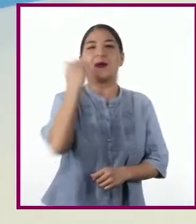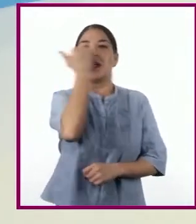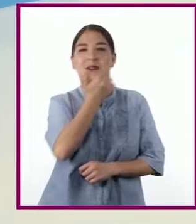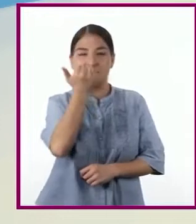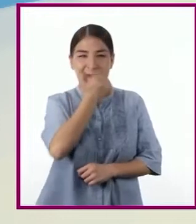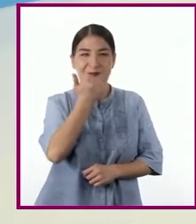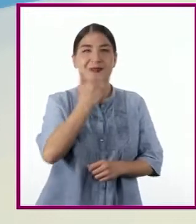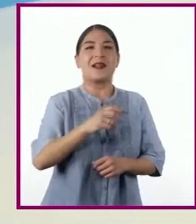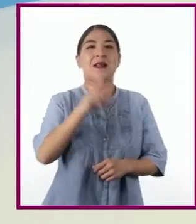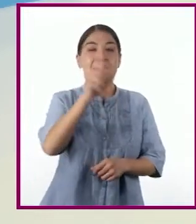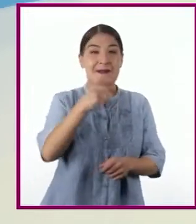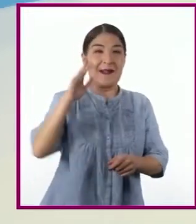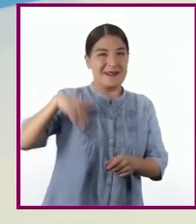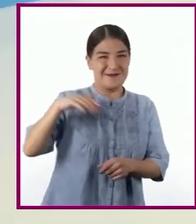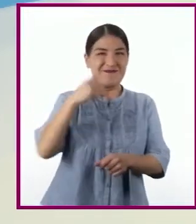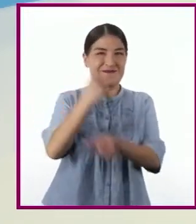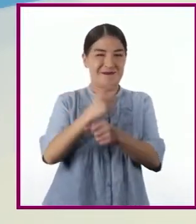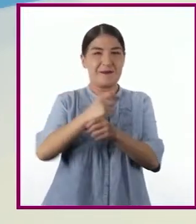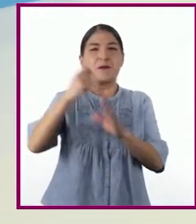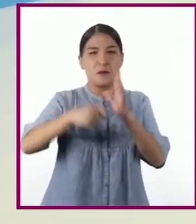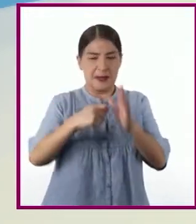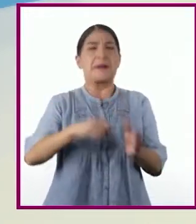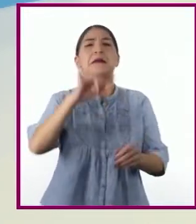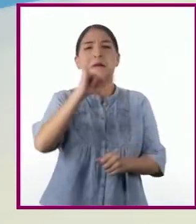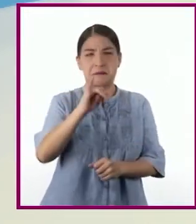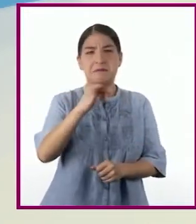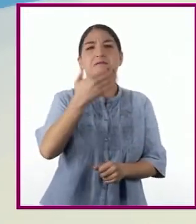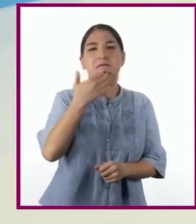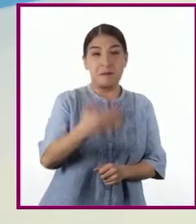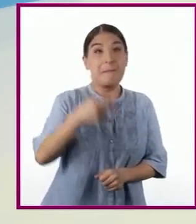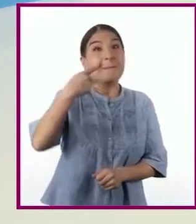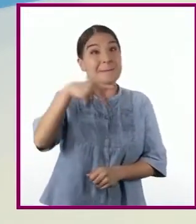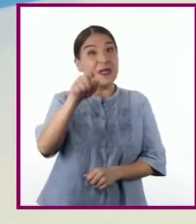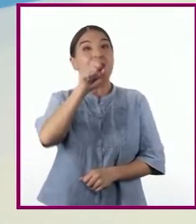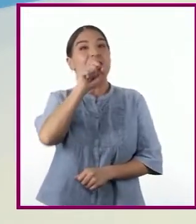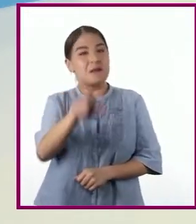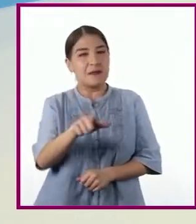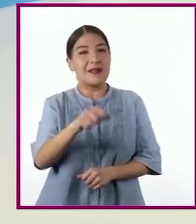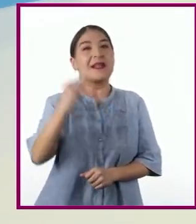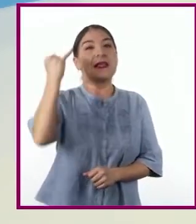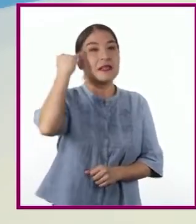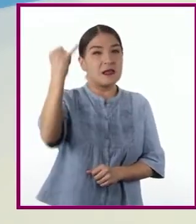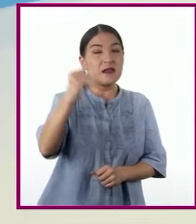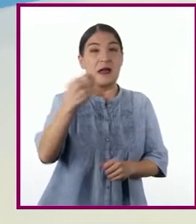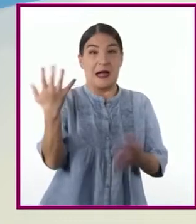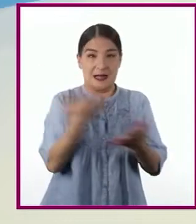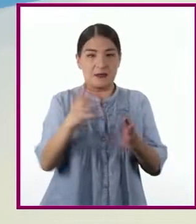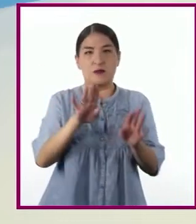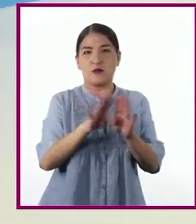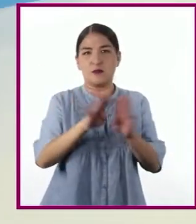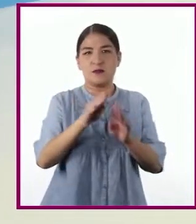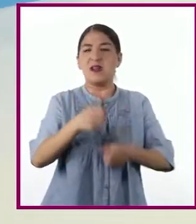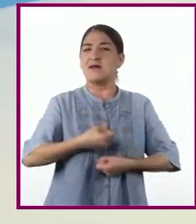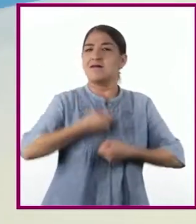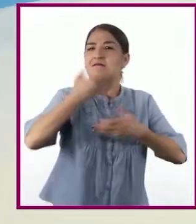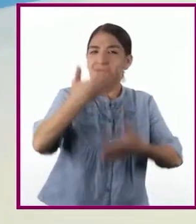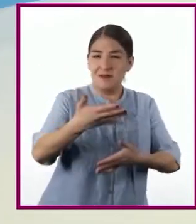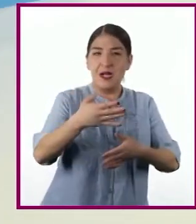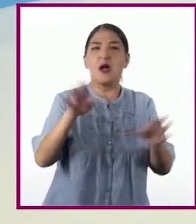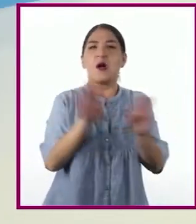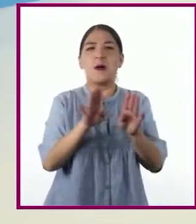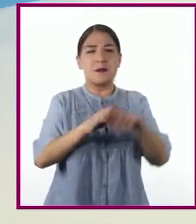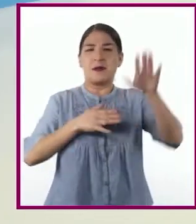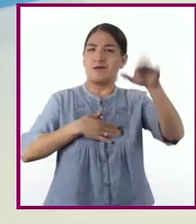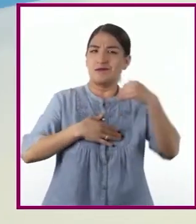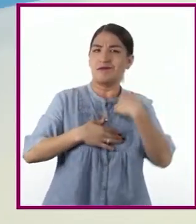estudiantes en el primer video es válido, pero para ello, las ideas que se manifiesten, el manejo de las